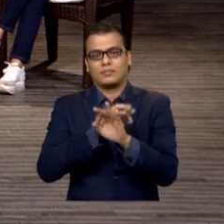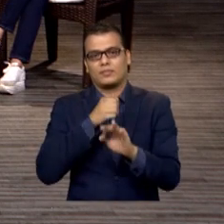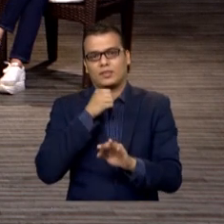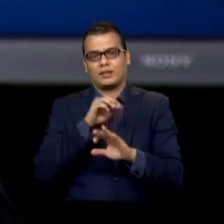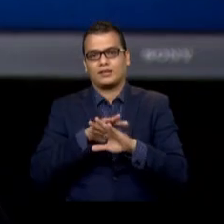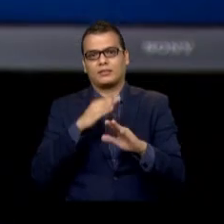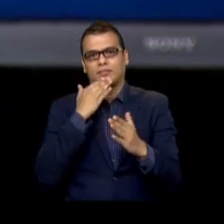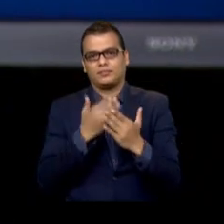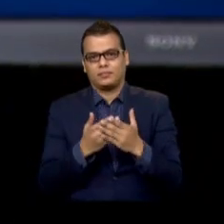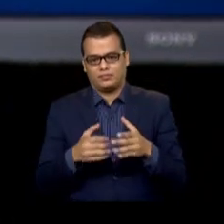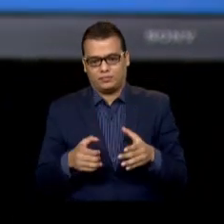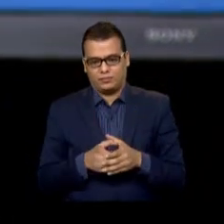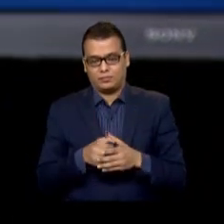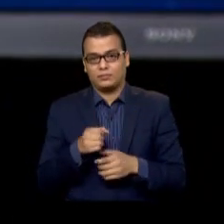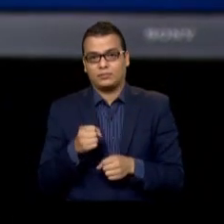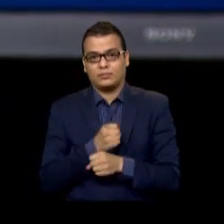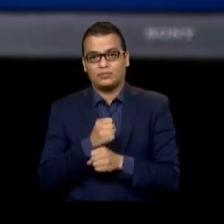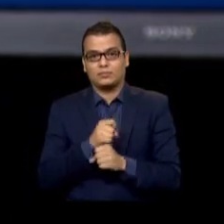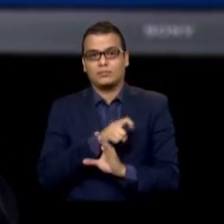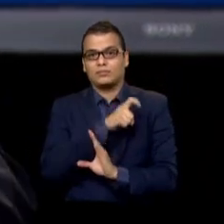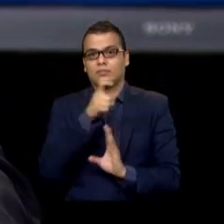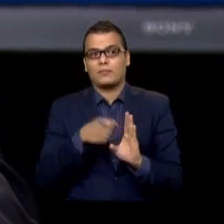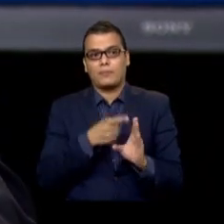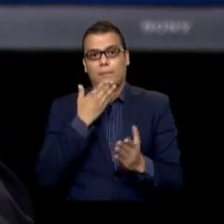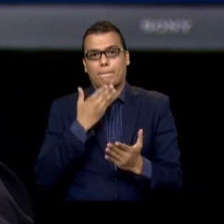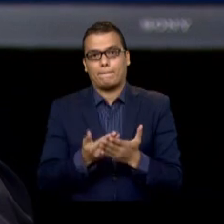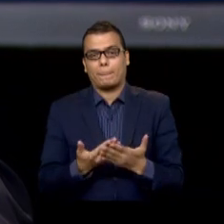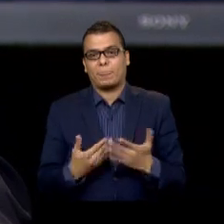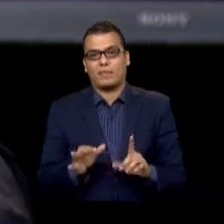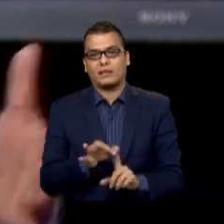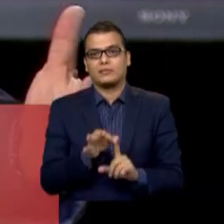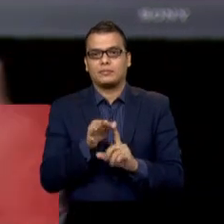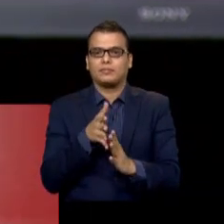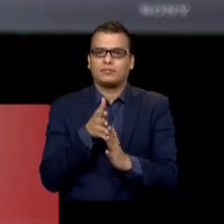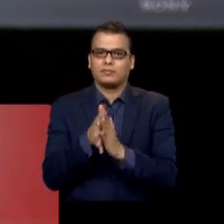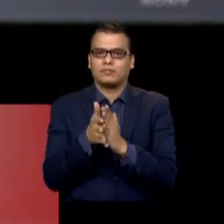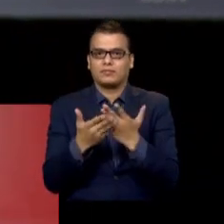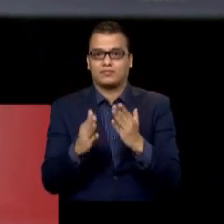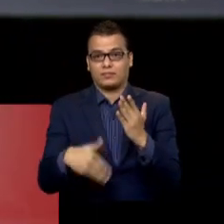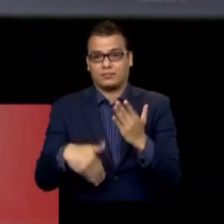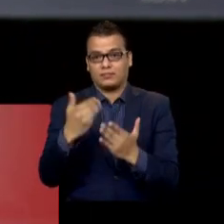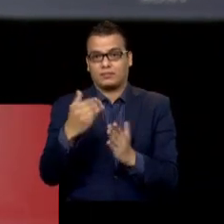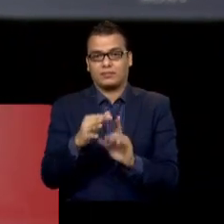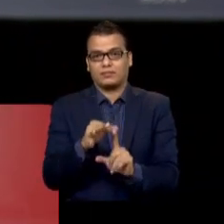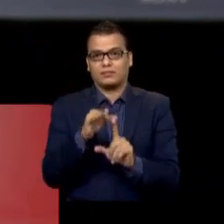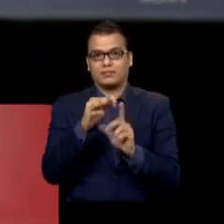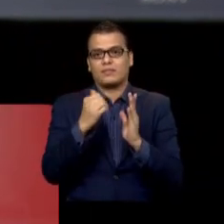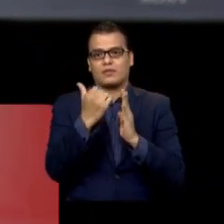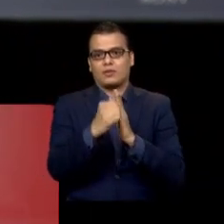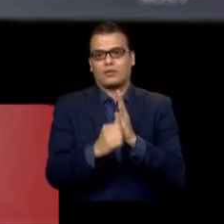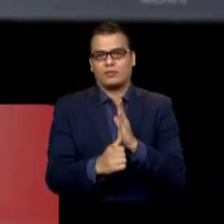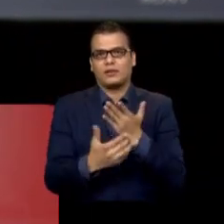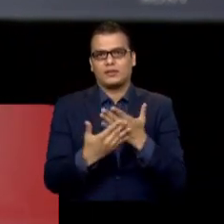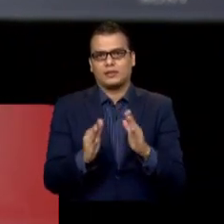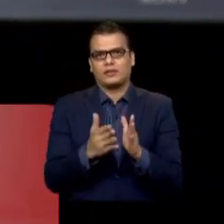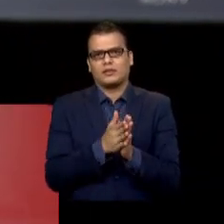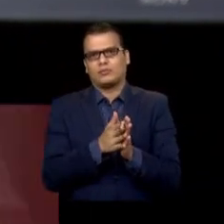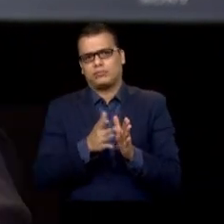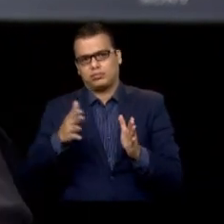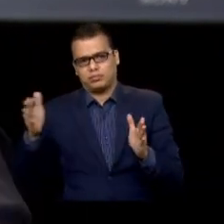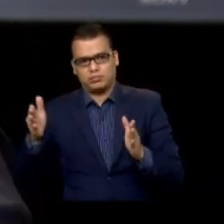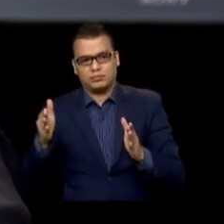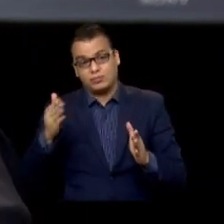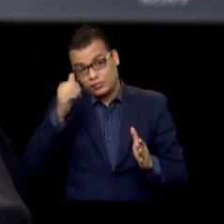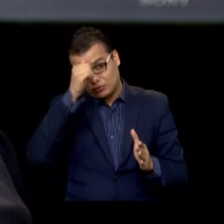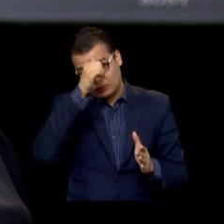a todo el personal del Canal Regional de Televisión, estos especiales que estamos haciendo, comenzando esta programación especial que tendremos, como les decimos, hasta